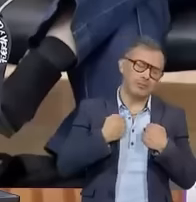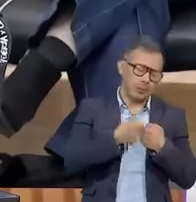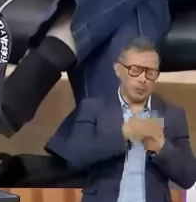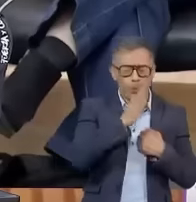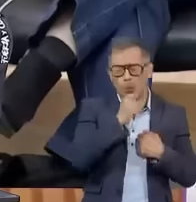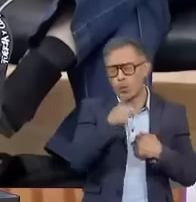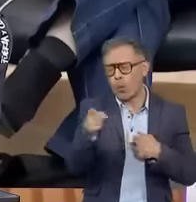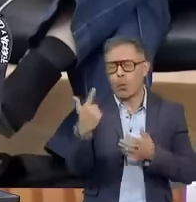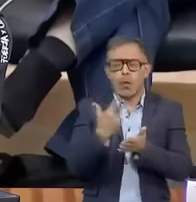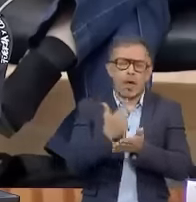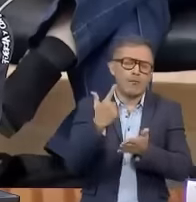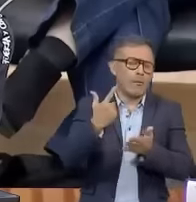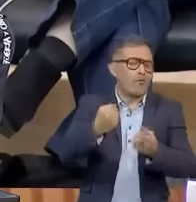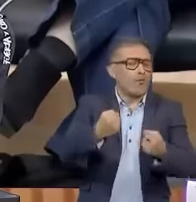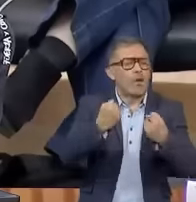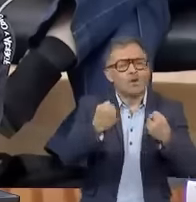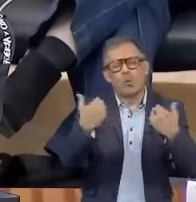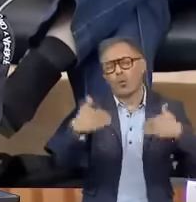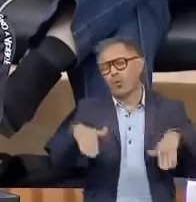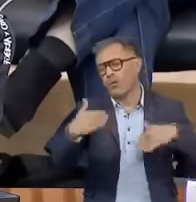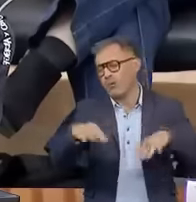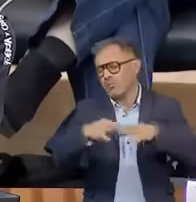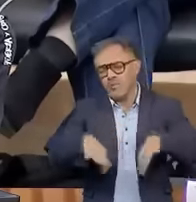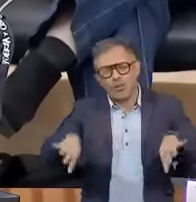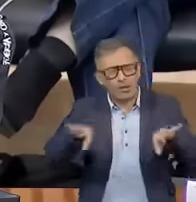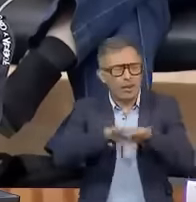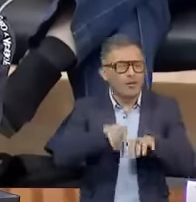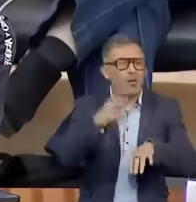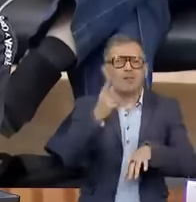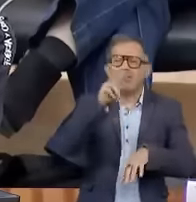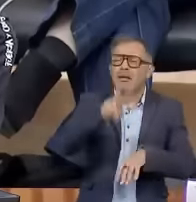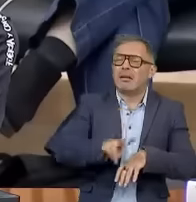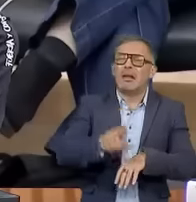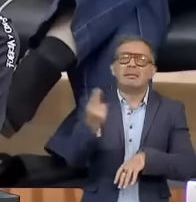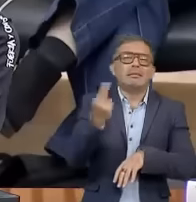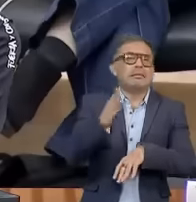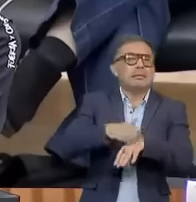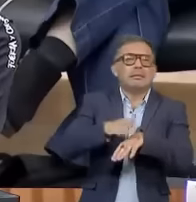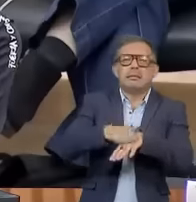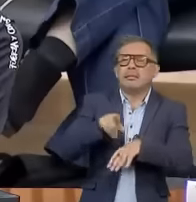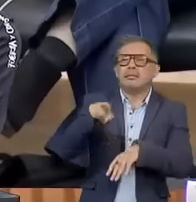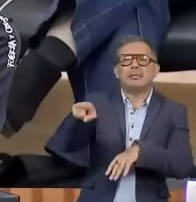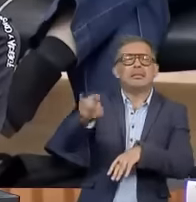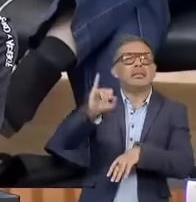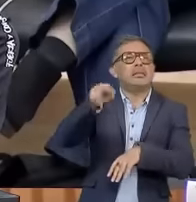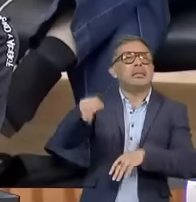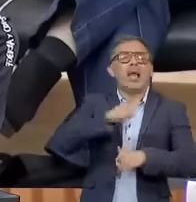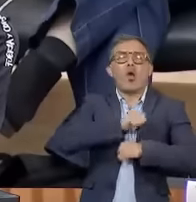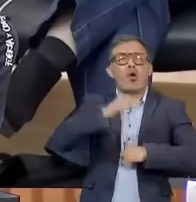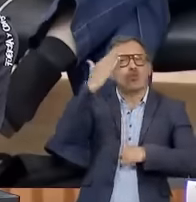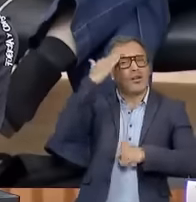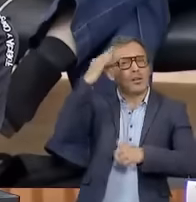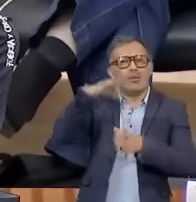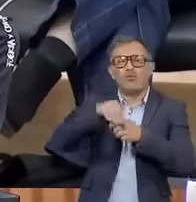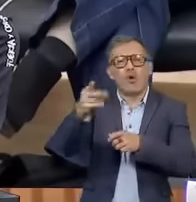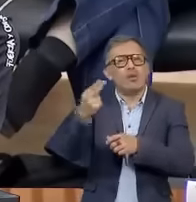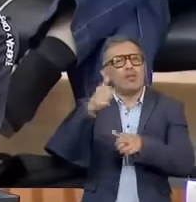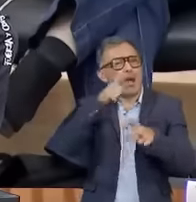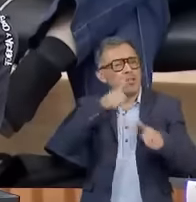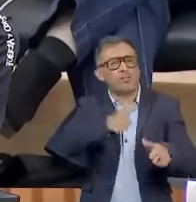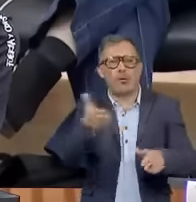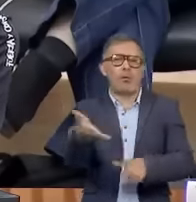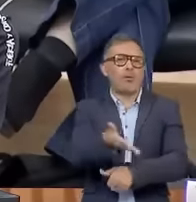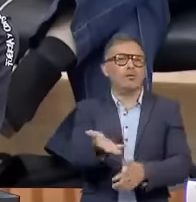tan fuerte tan importante que de requiere de un inmediatez de la atención de esta autoridad electoral No hombre